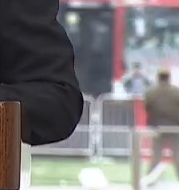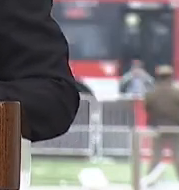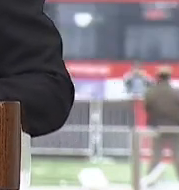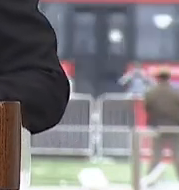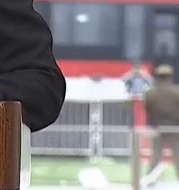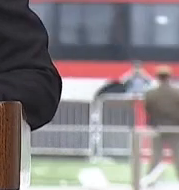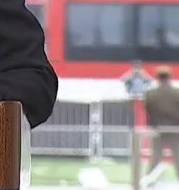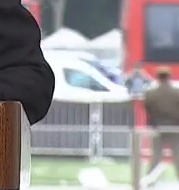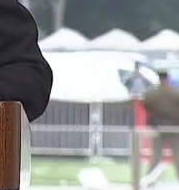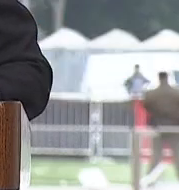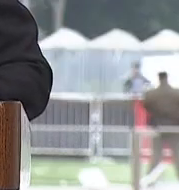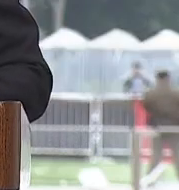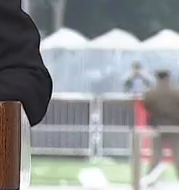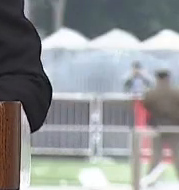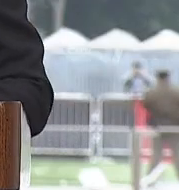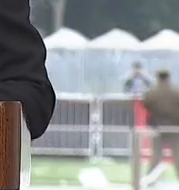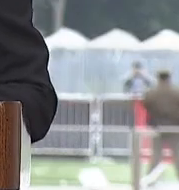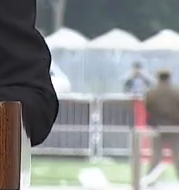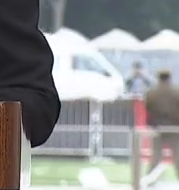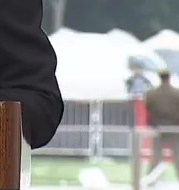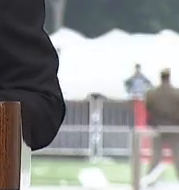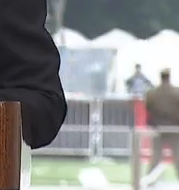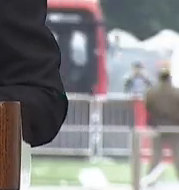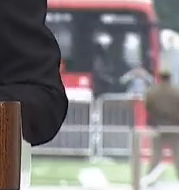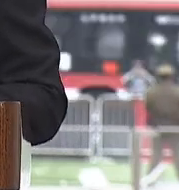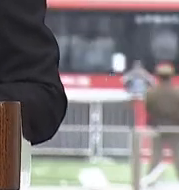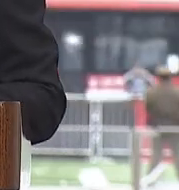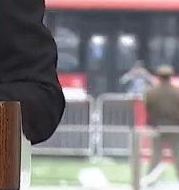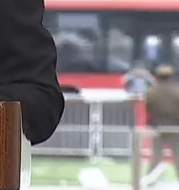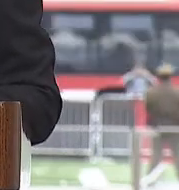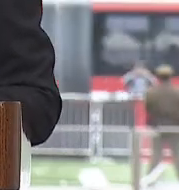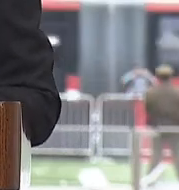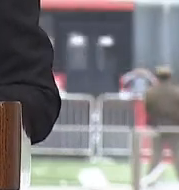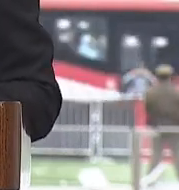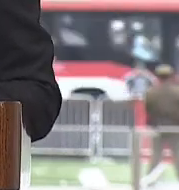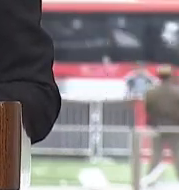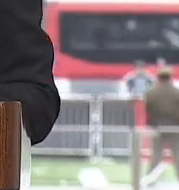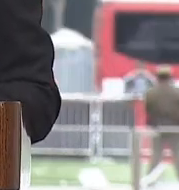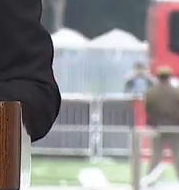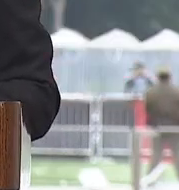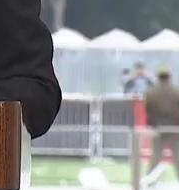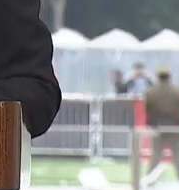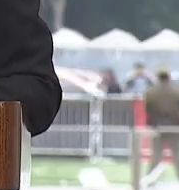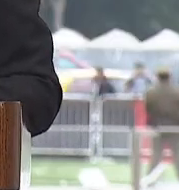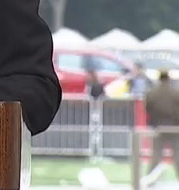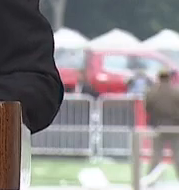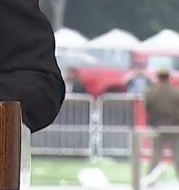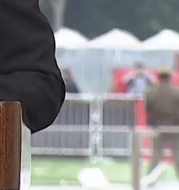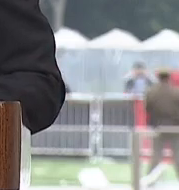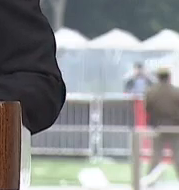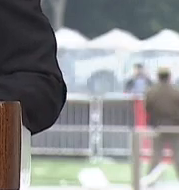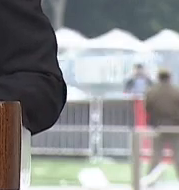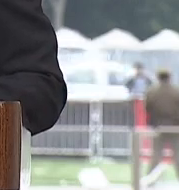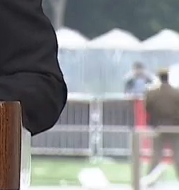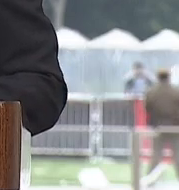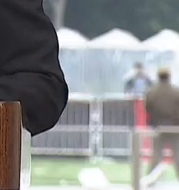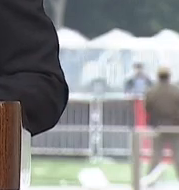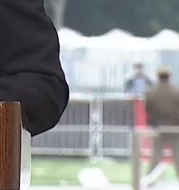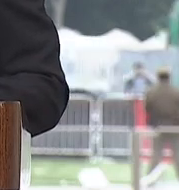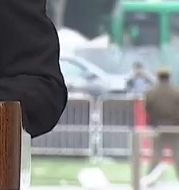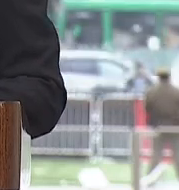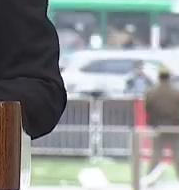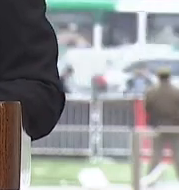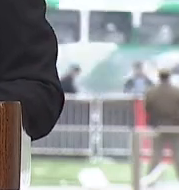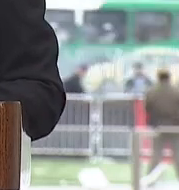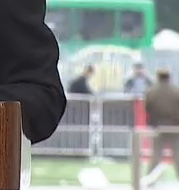mandato dar respuesta a través de estas reformas que señalábamos justamente para mejorar la salud, la educación, la salud mental, la infancia,